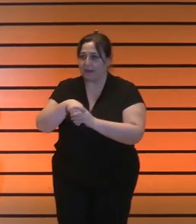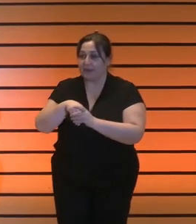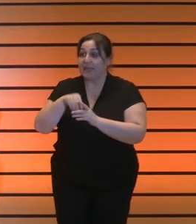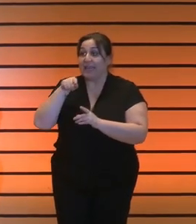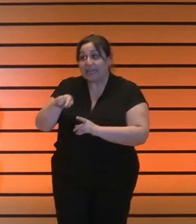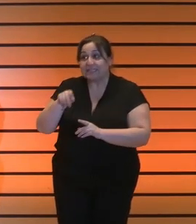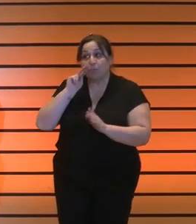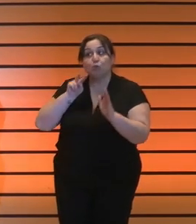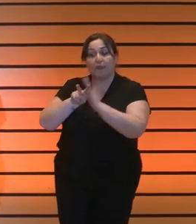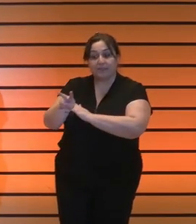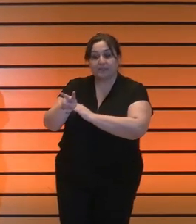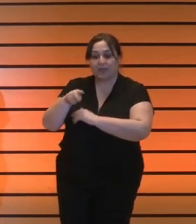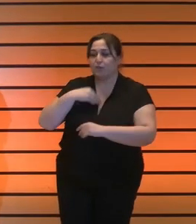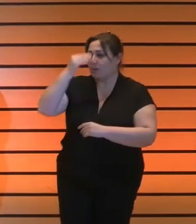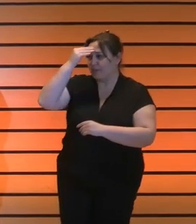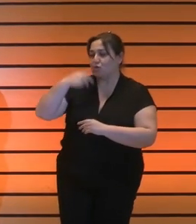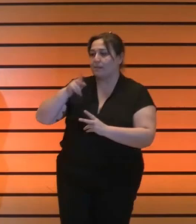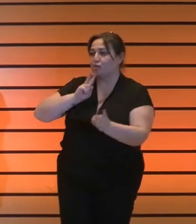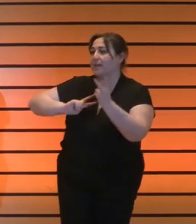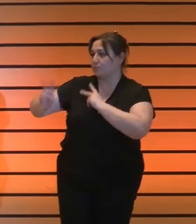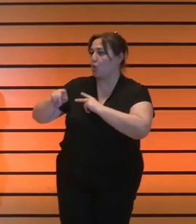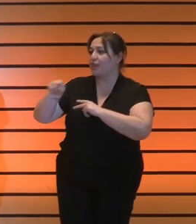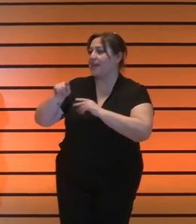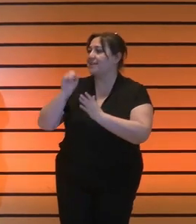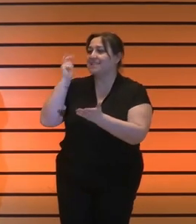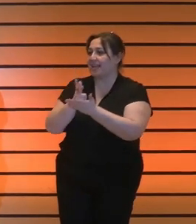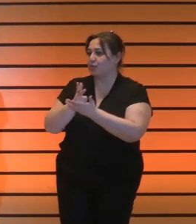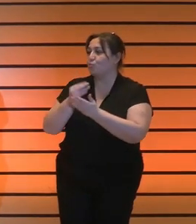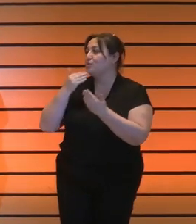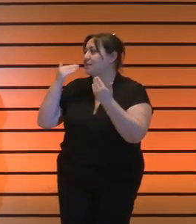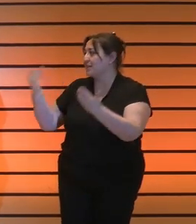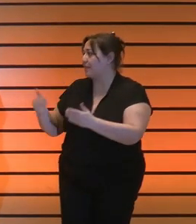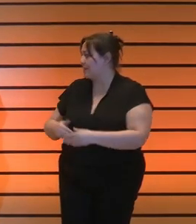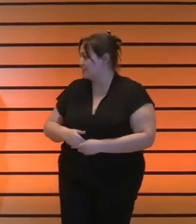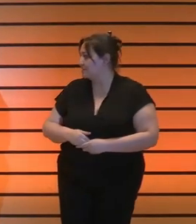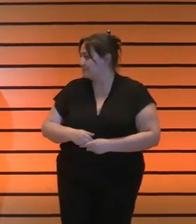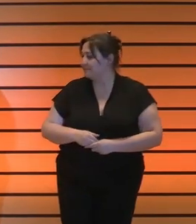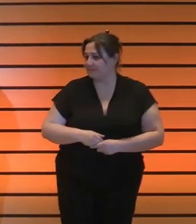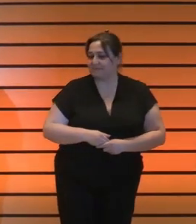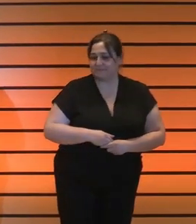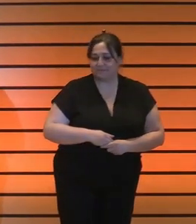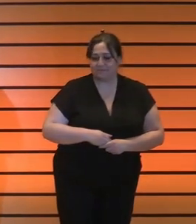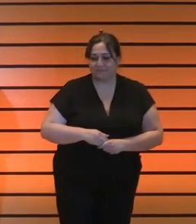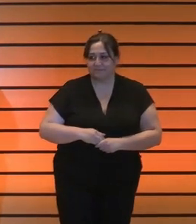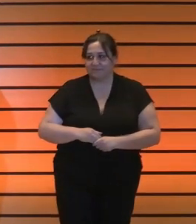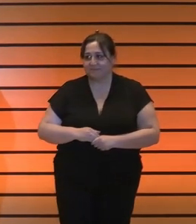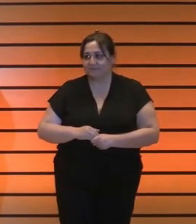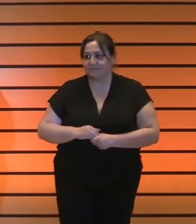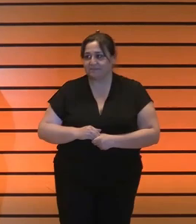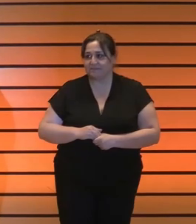yo creo que que vamos a responder a ese reto de manera colectiva Muchas gracias a vosotros